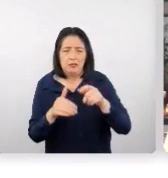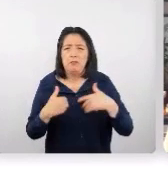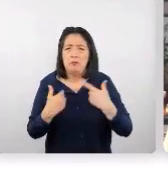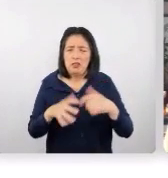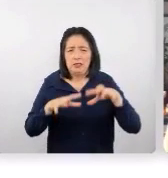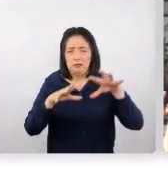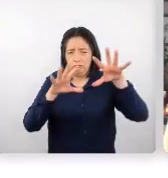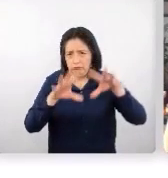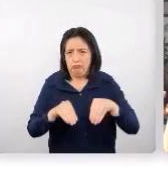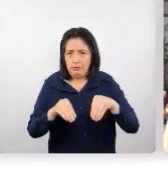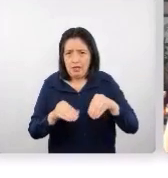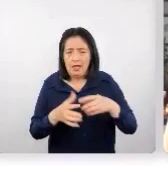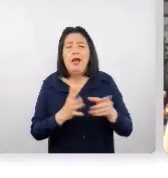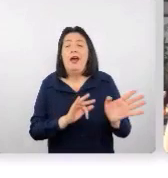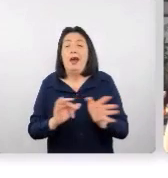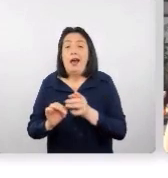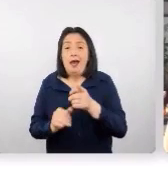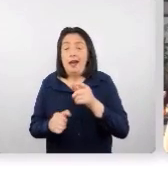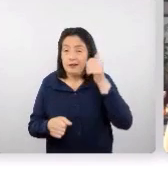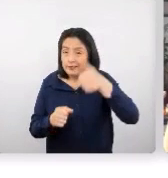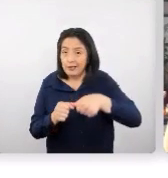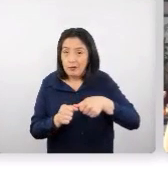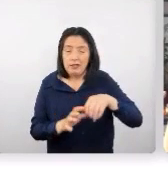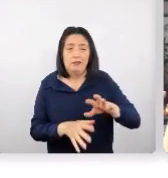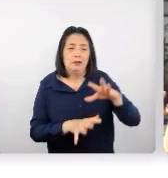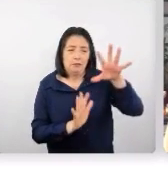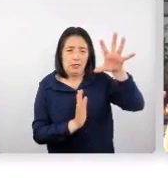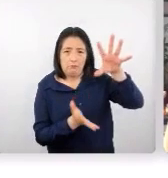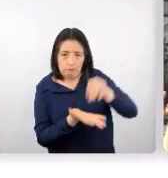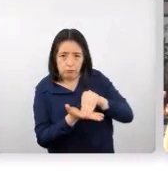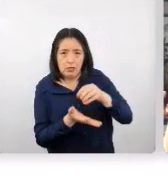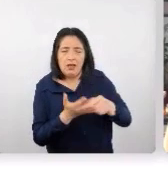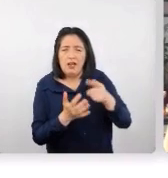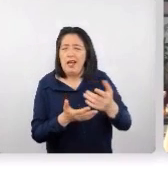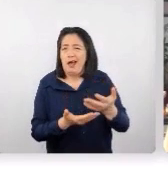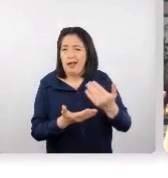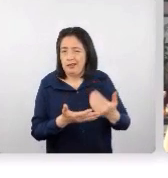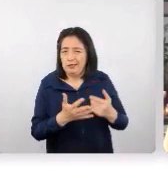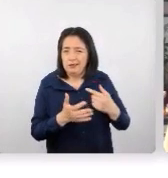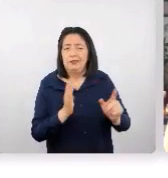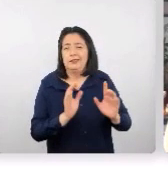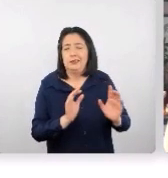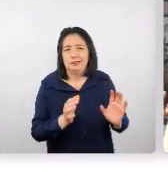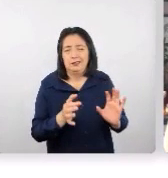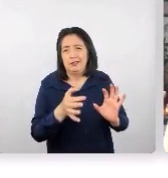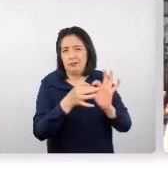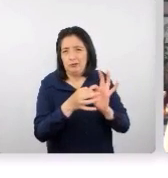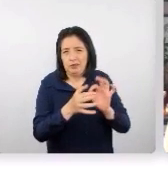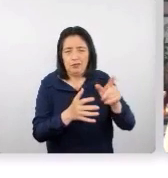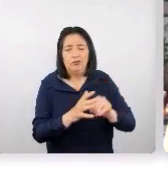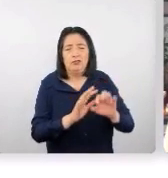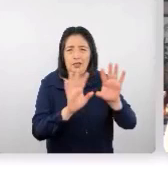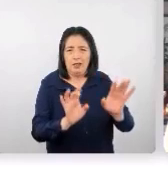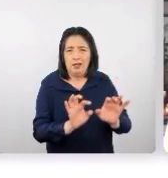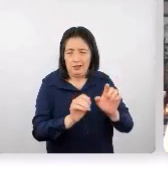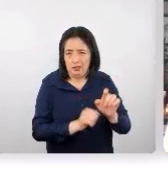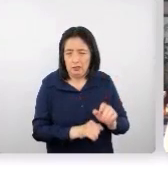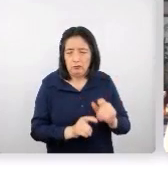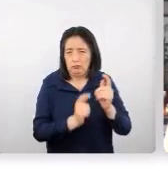descargar. Recuerden que para poder descargarse las presentaciones, previamente tienen que estar suscritos a nuestro portal de